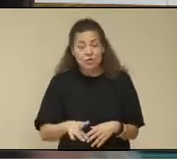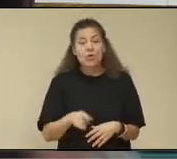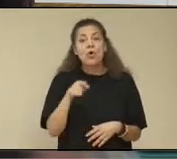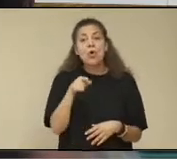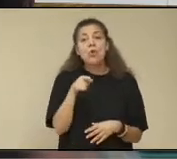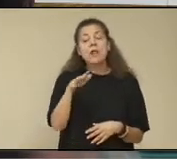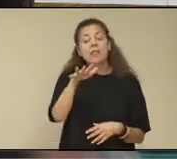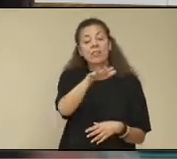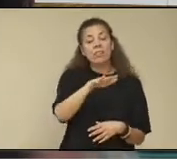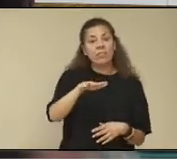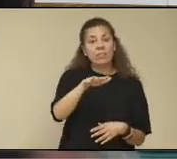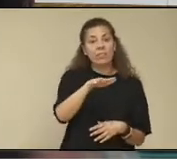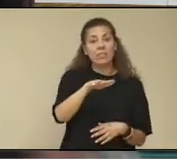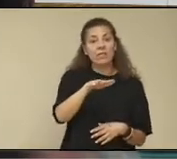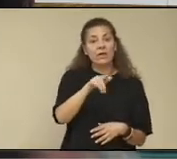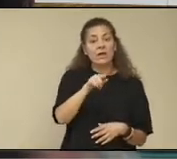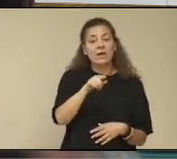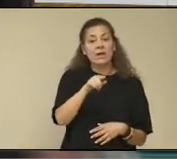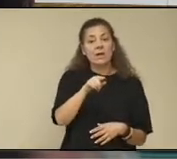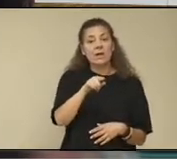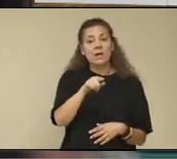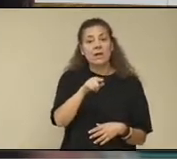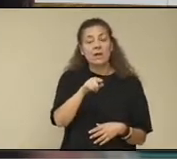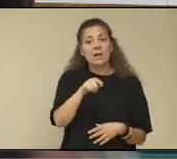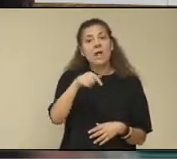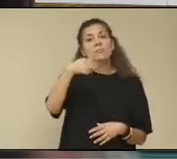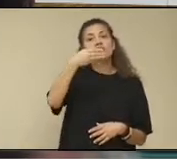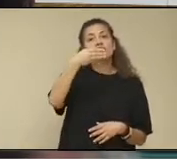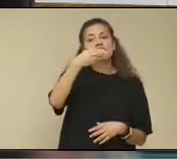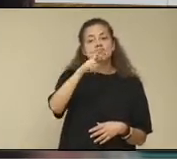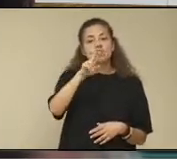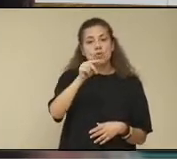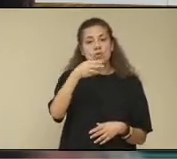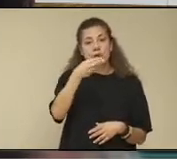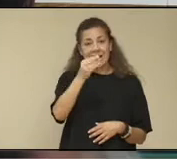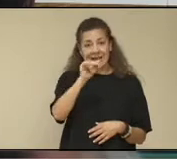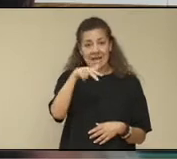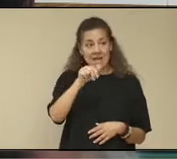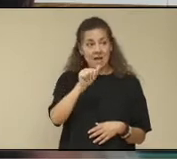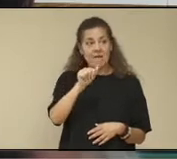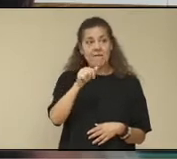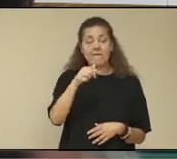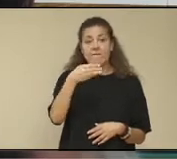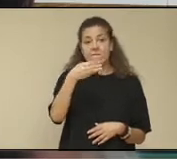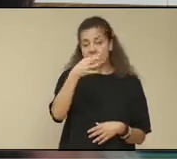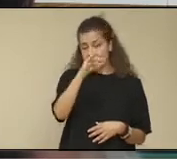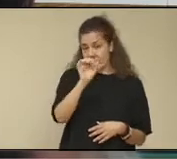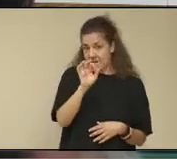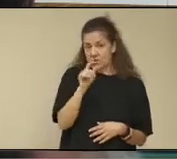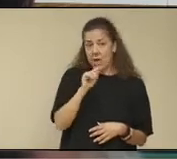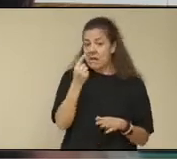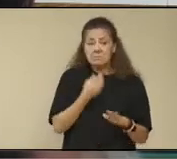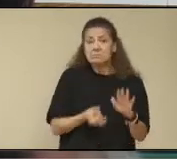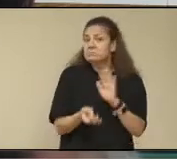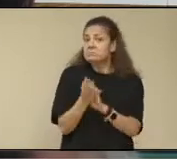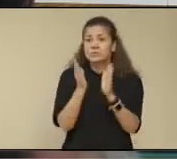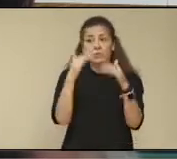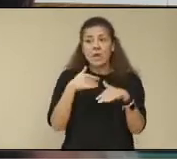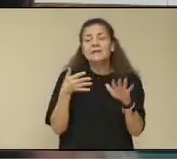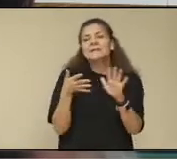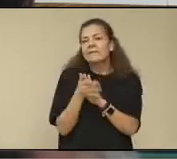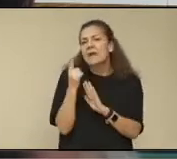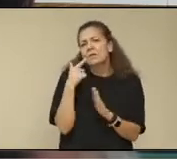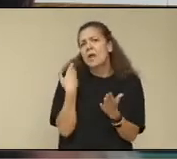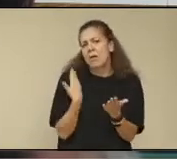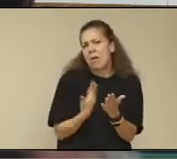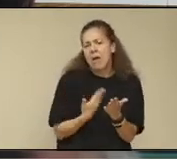las localidades, en Nanoro, que está en Burkina Faso, sin embargo, no hay rebotes, con lo cual, digamos, da una garantía de seguridad al